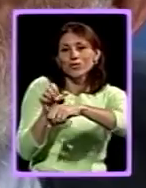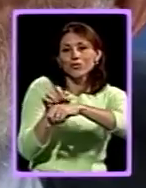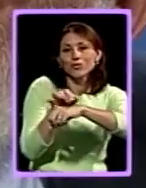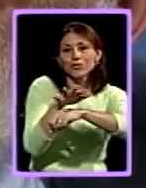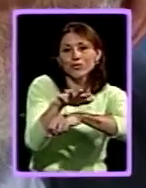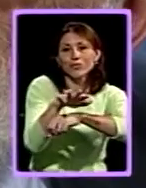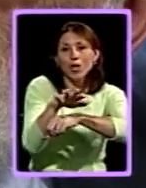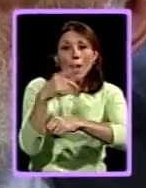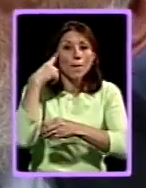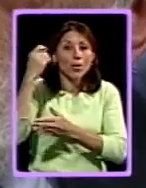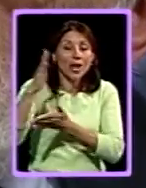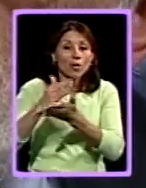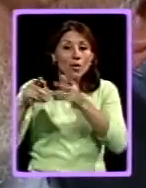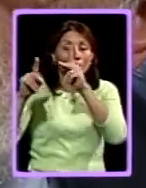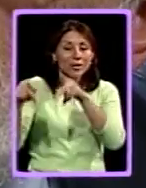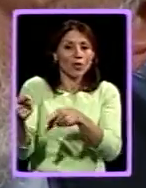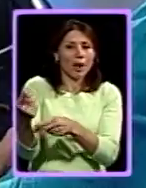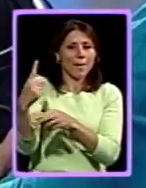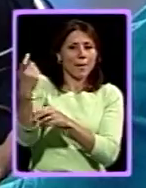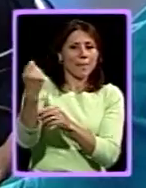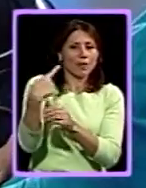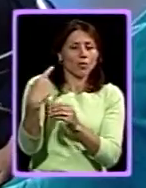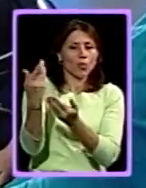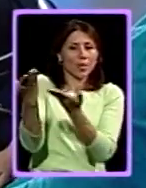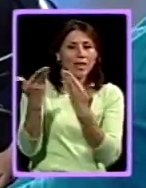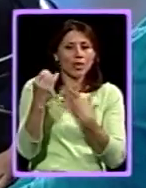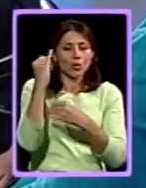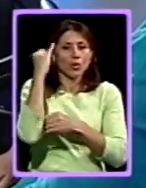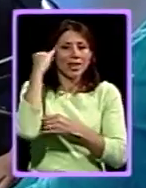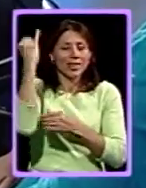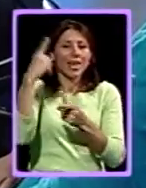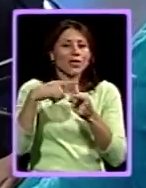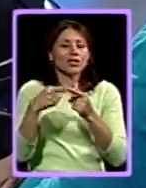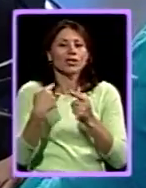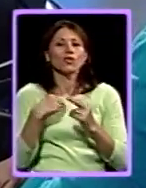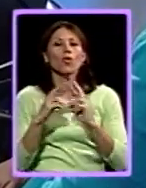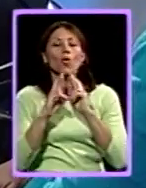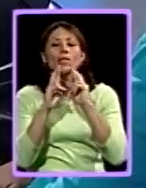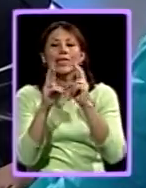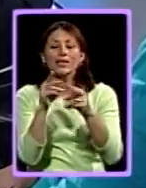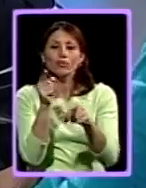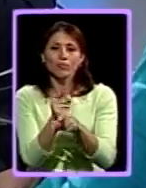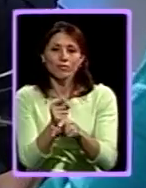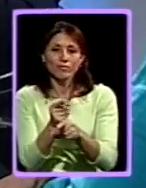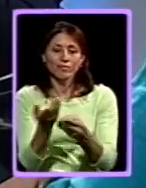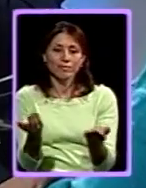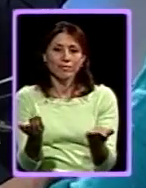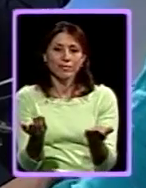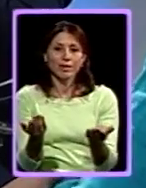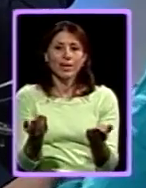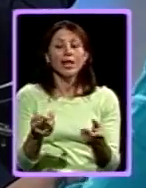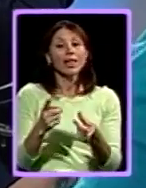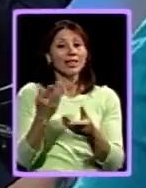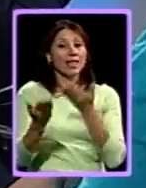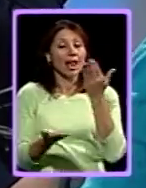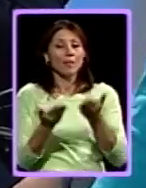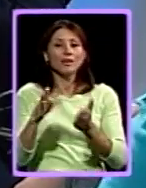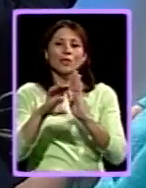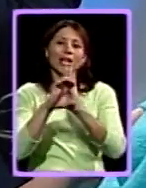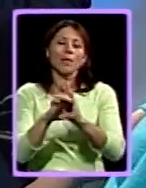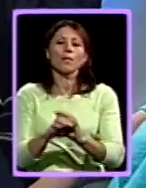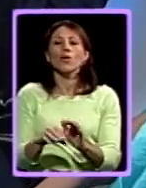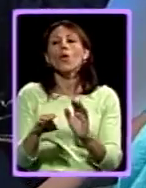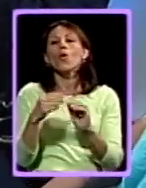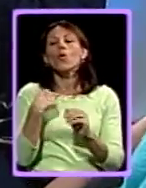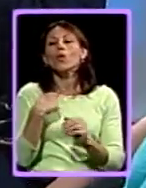idea, yo contesto de esa forma, pero no realmente es porque pienso así. Entonces esa parte hay que tener cuidado. Tal vez el ejemplo típico ahí es, ¿verdad que usted piensa